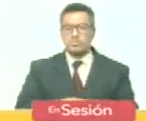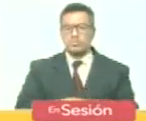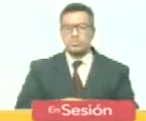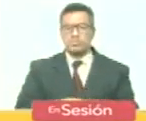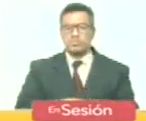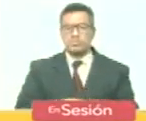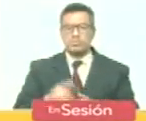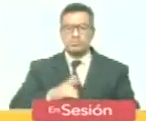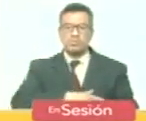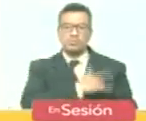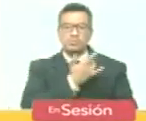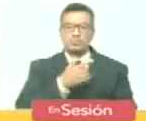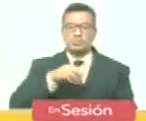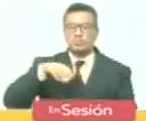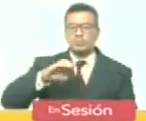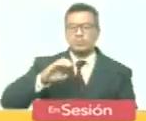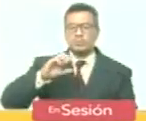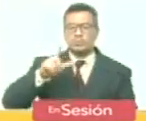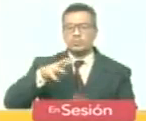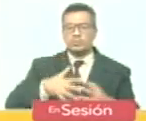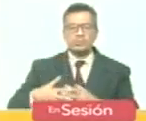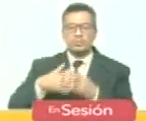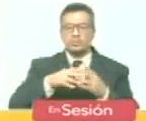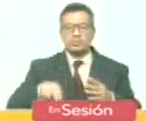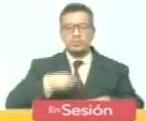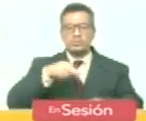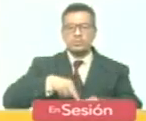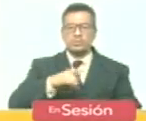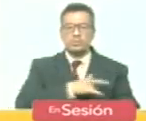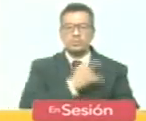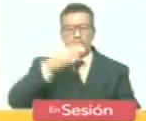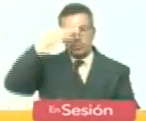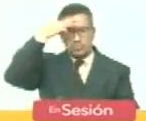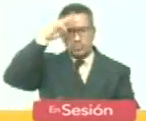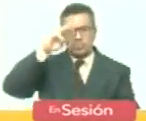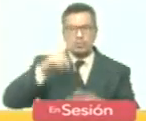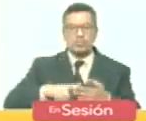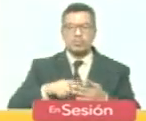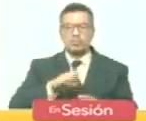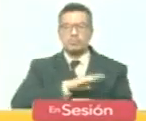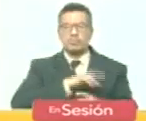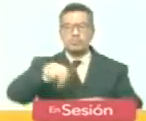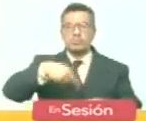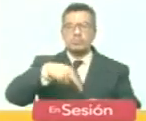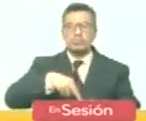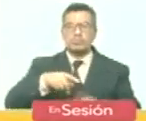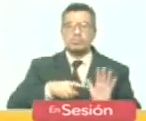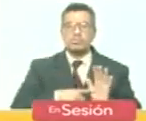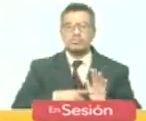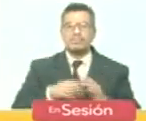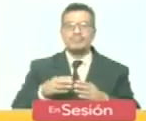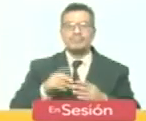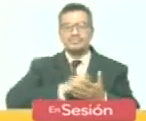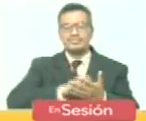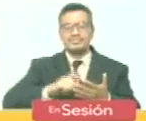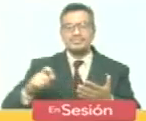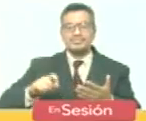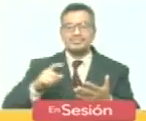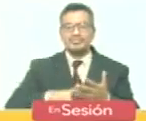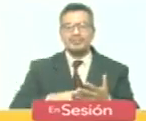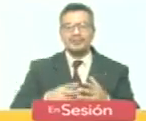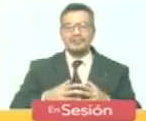en la Universidad de Columbia, en la Universidad Nacional Autónoma de México y el Premio Nacional de Literatura, entre otros